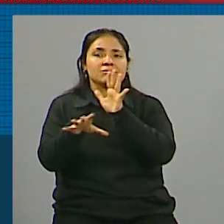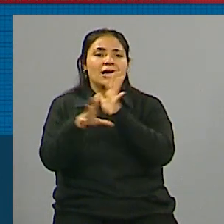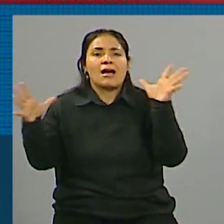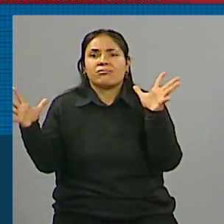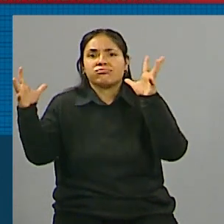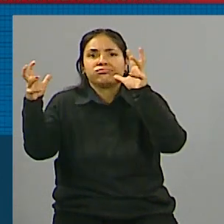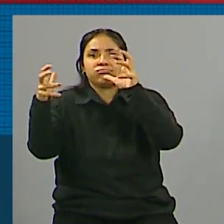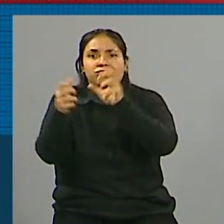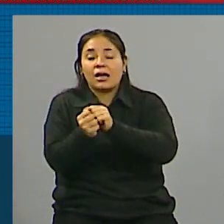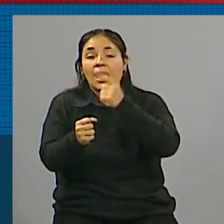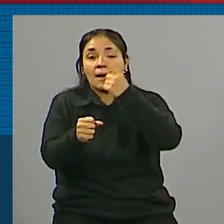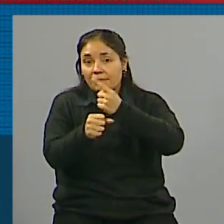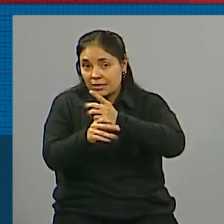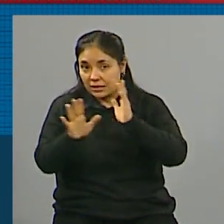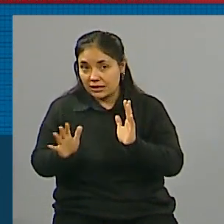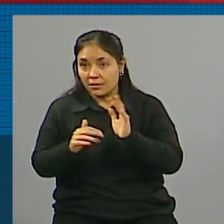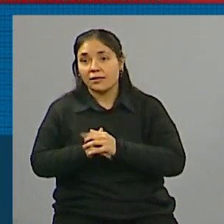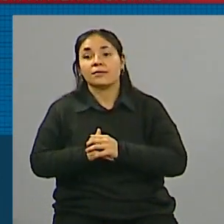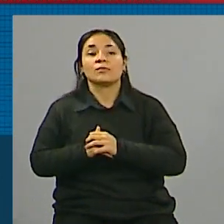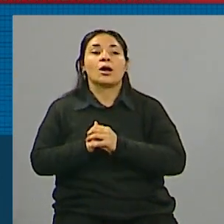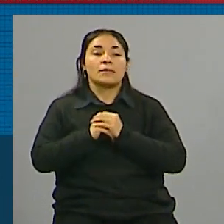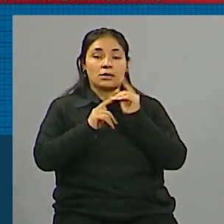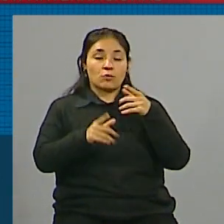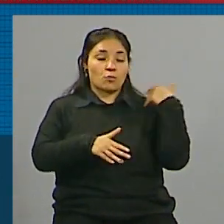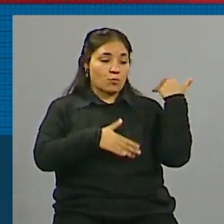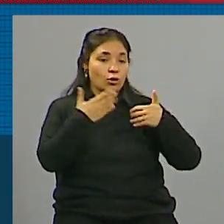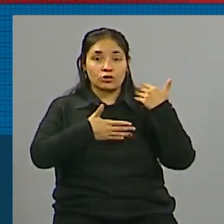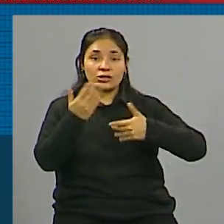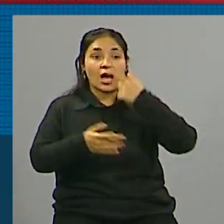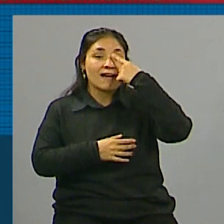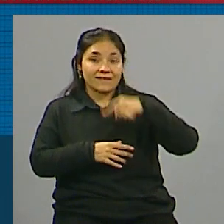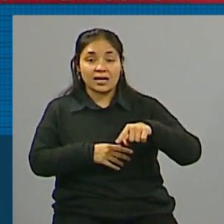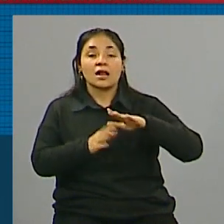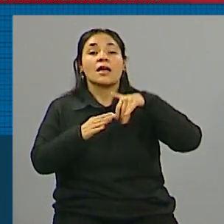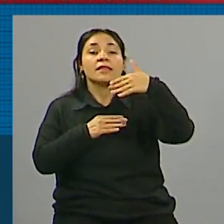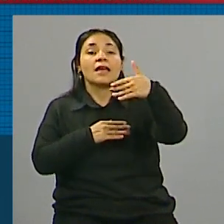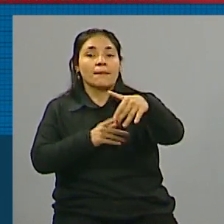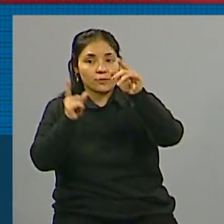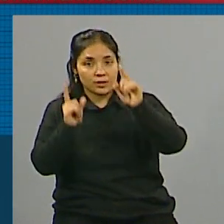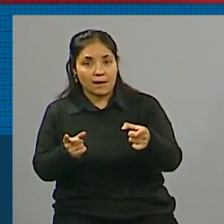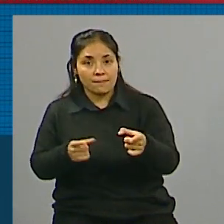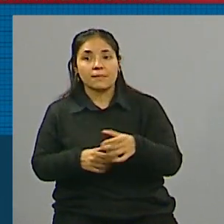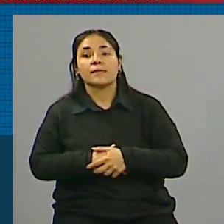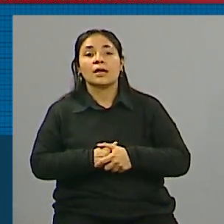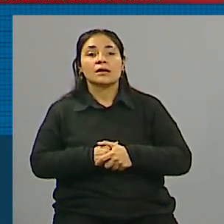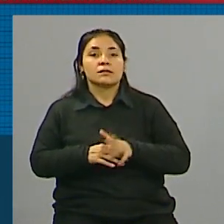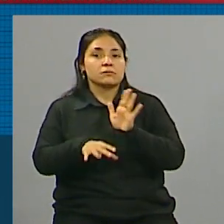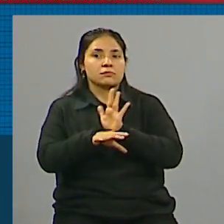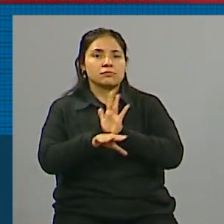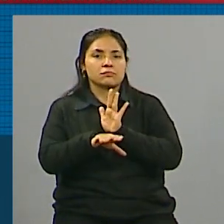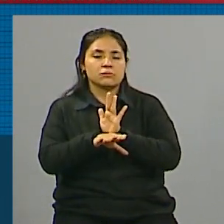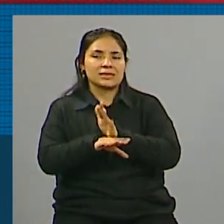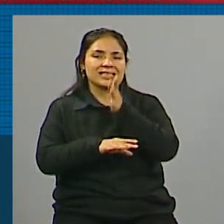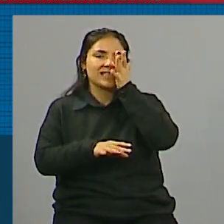al principio, durante el proceso, al final, y las consecuencias en el paso del tiempo terminan siendo